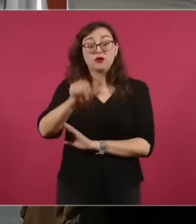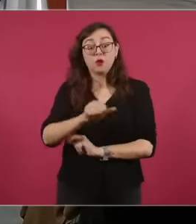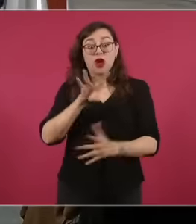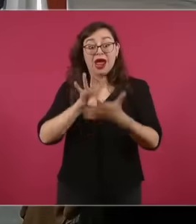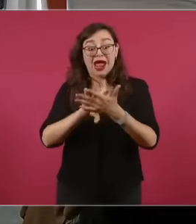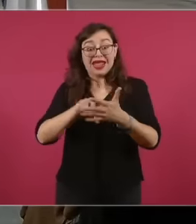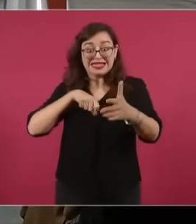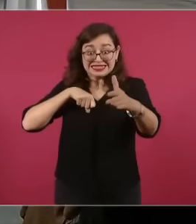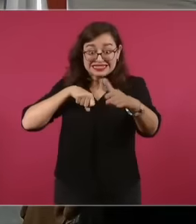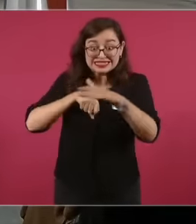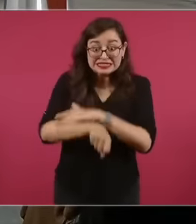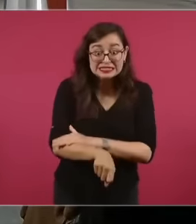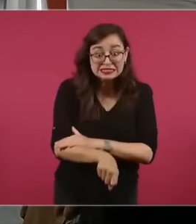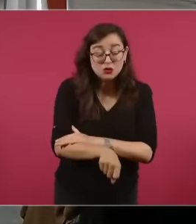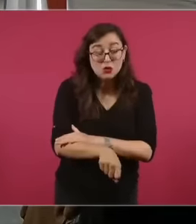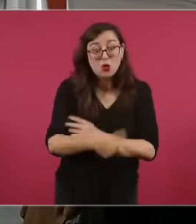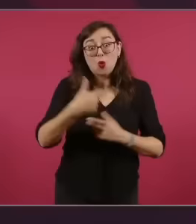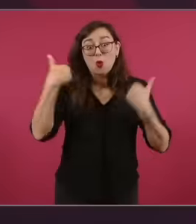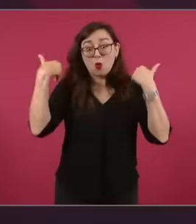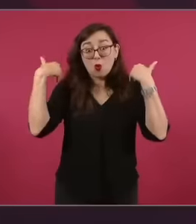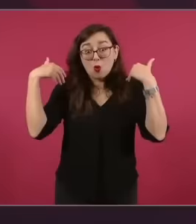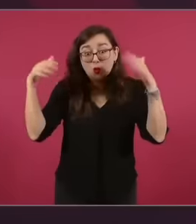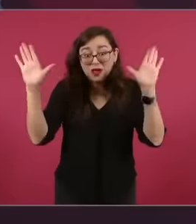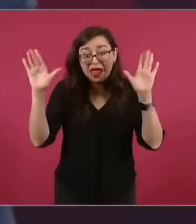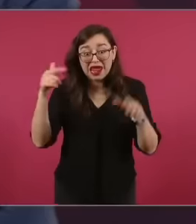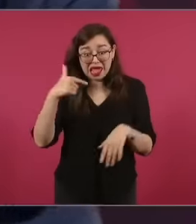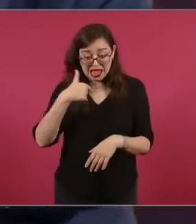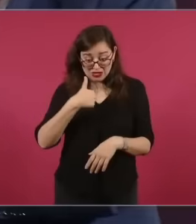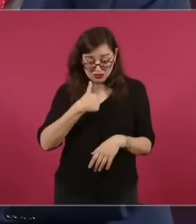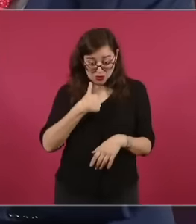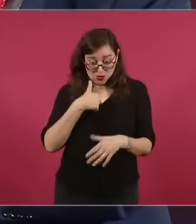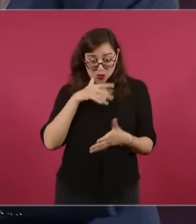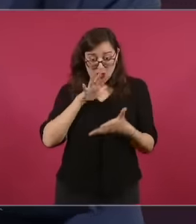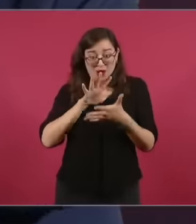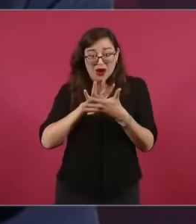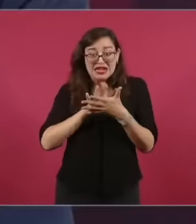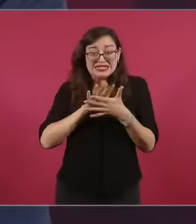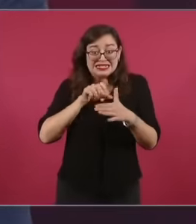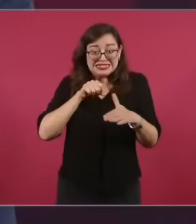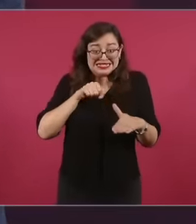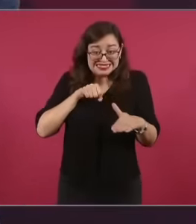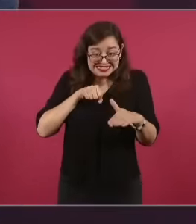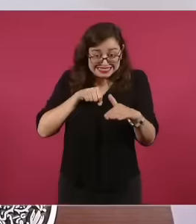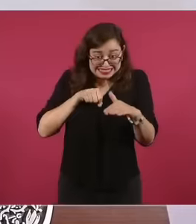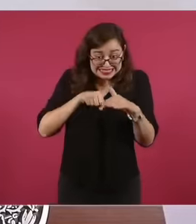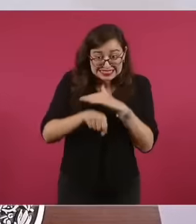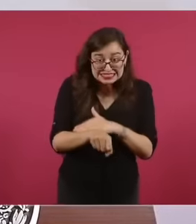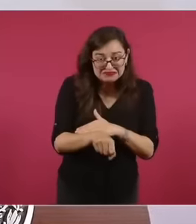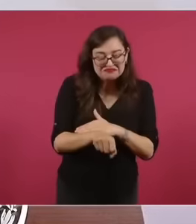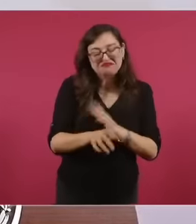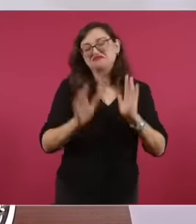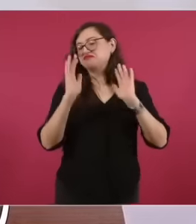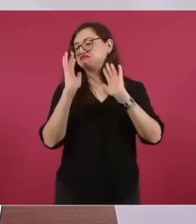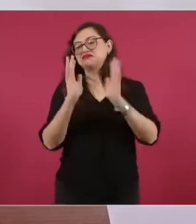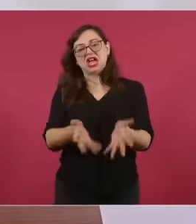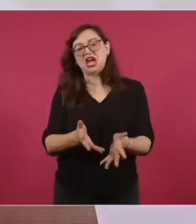tiene antecedentes penales, si se tiene un proceso abierto, no puede uno